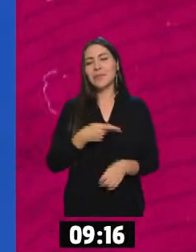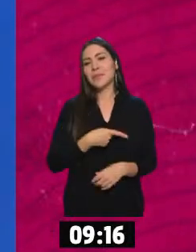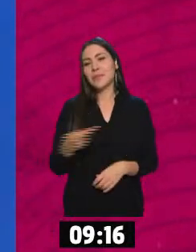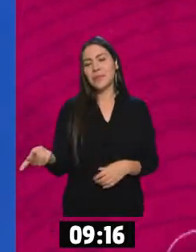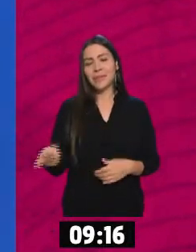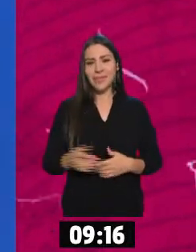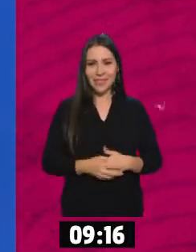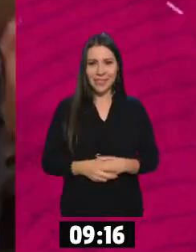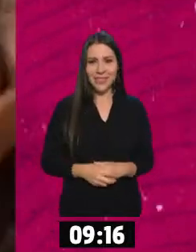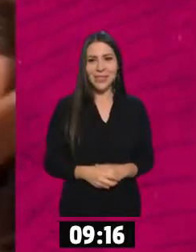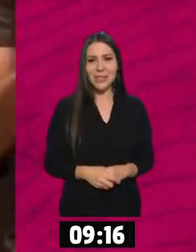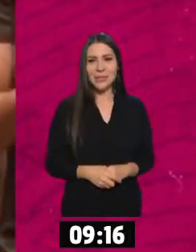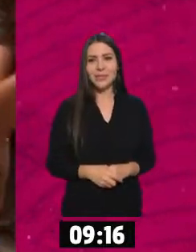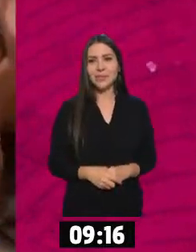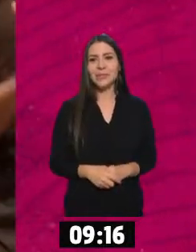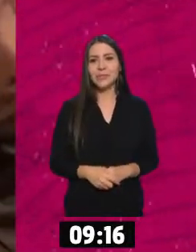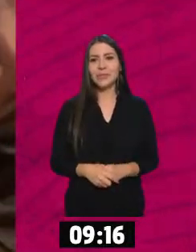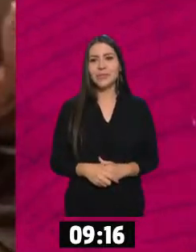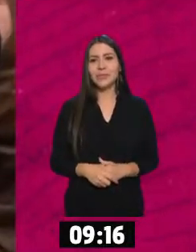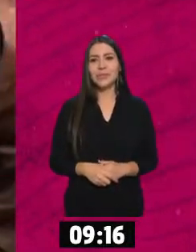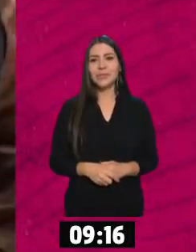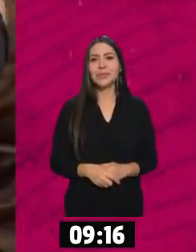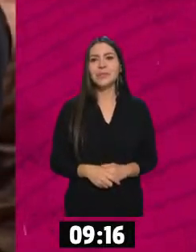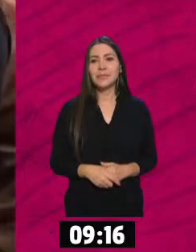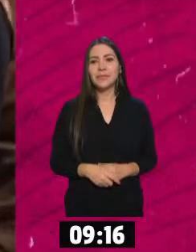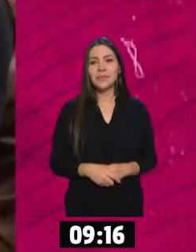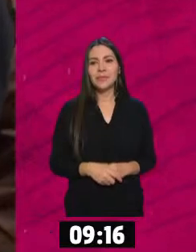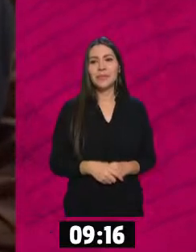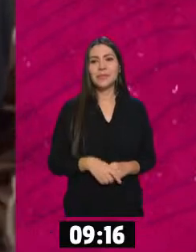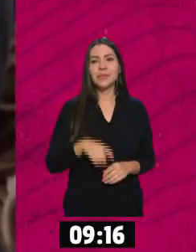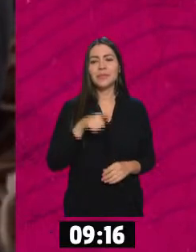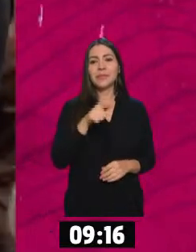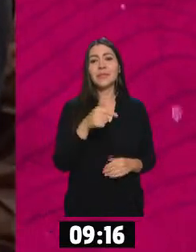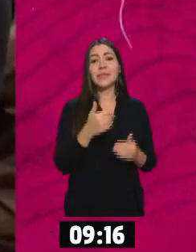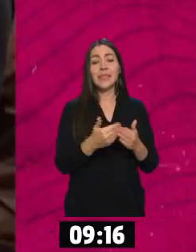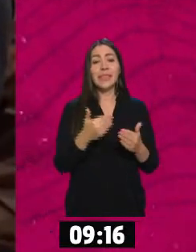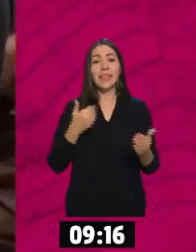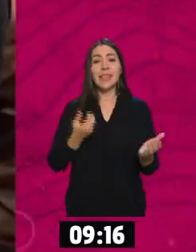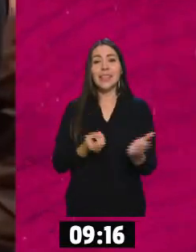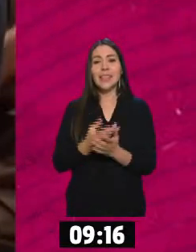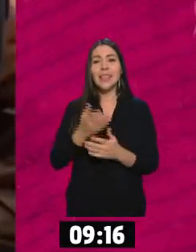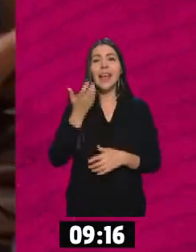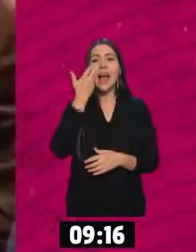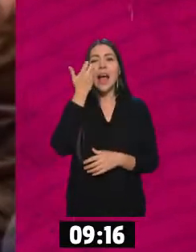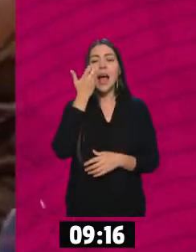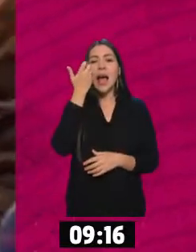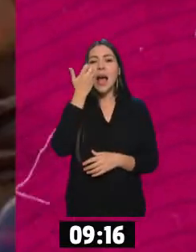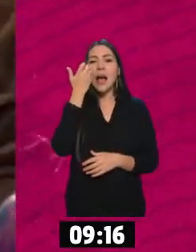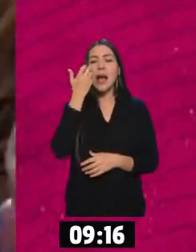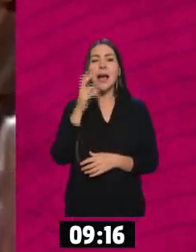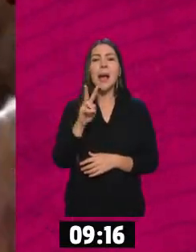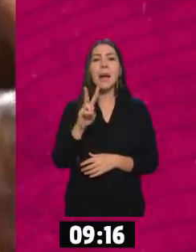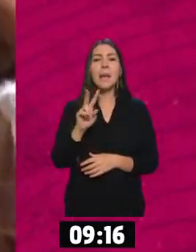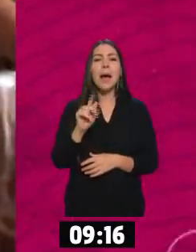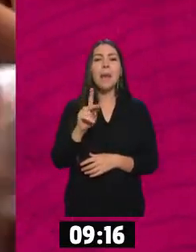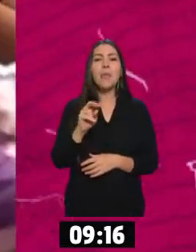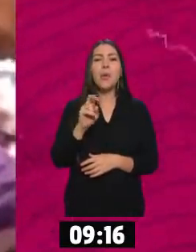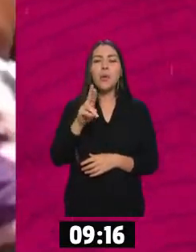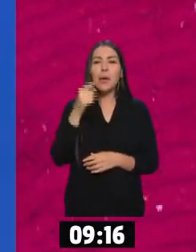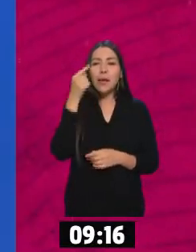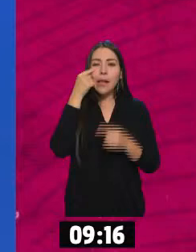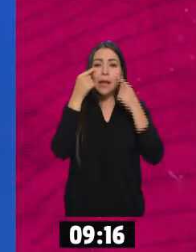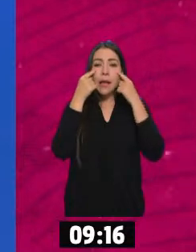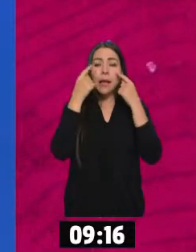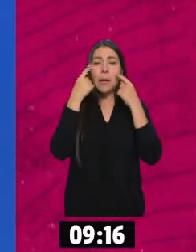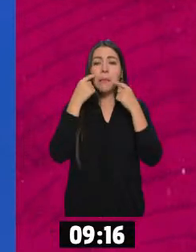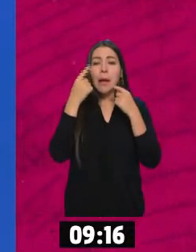Ese se echó Bellemo antes de salir. Sí, se A echó bien huevo. vaporrún en los Ajá. ojos. Y ya se